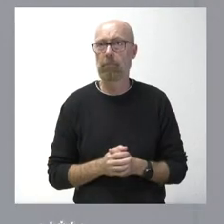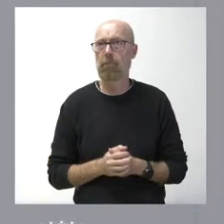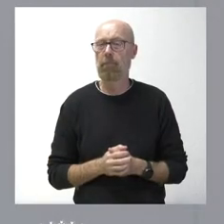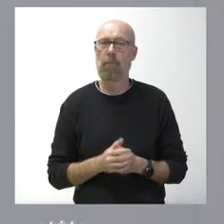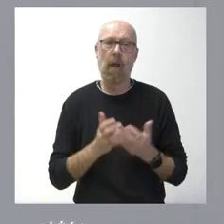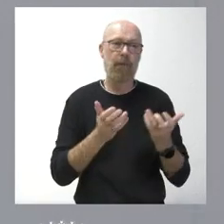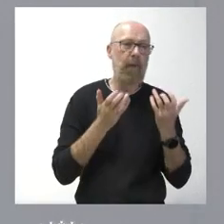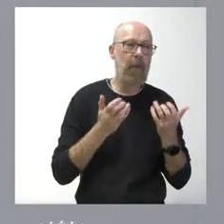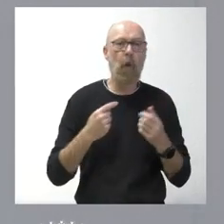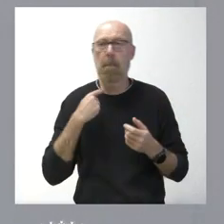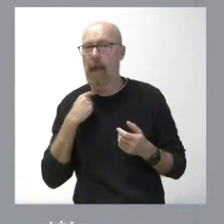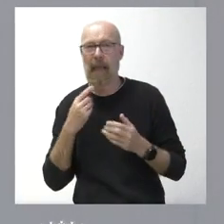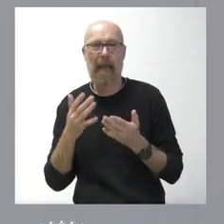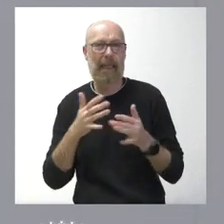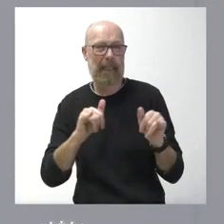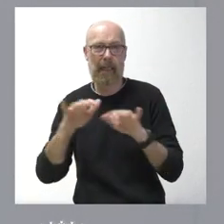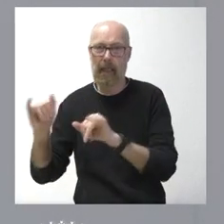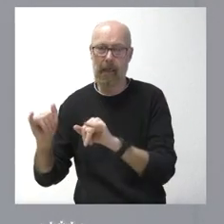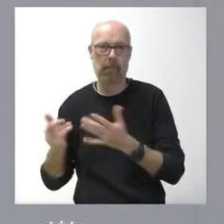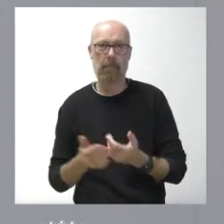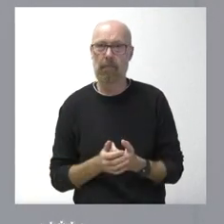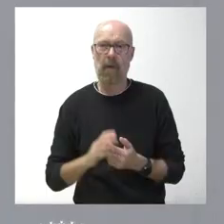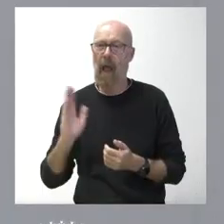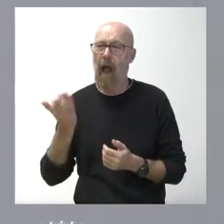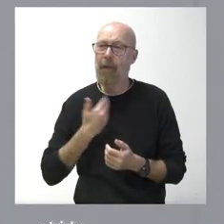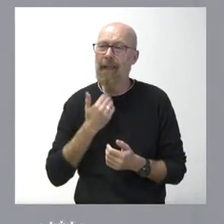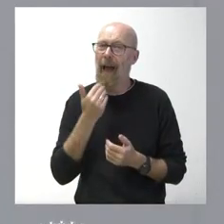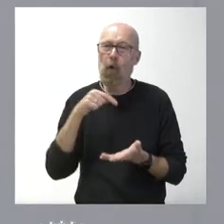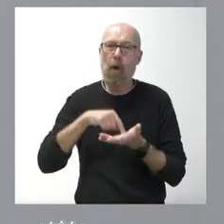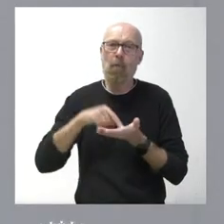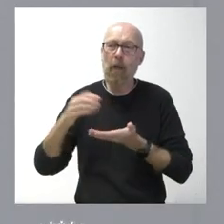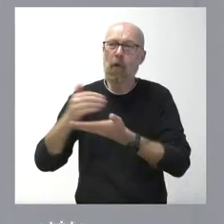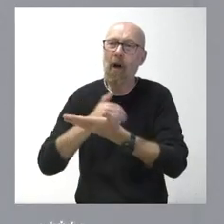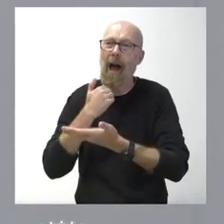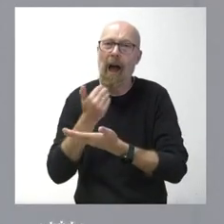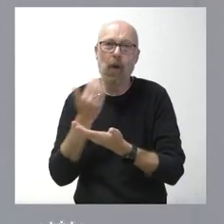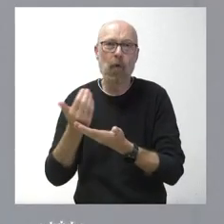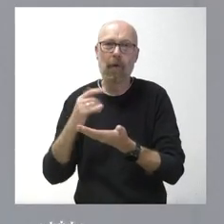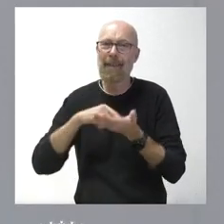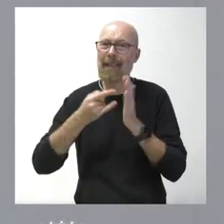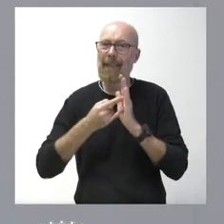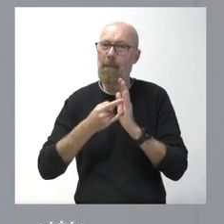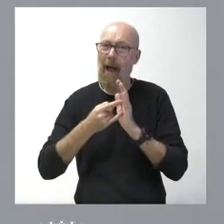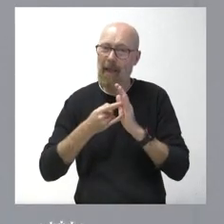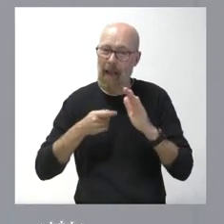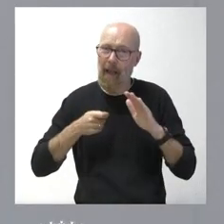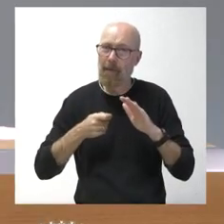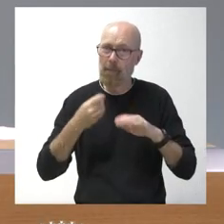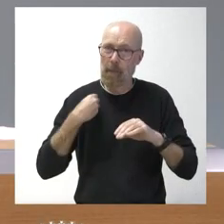ningún efecto sobre ningún tributo de los que afectan al sistema de financiación de las comunidades